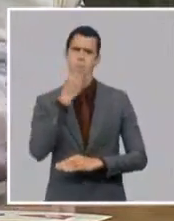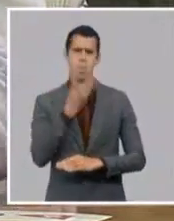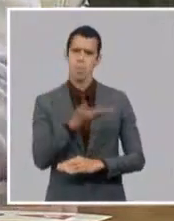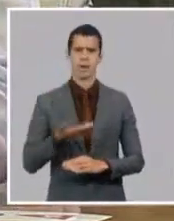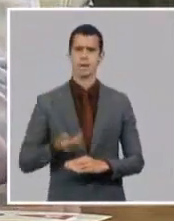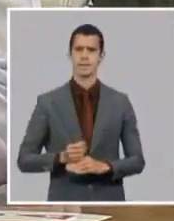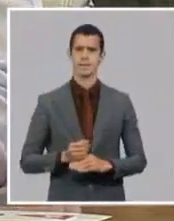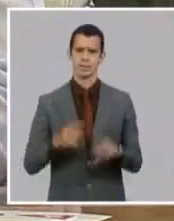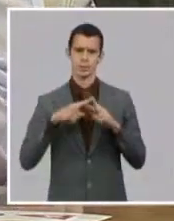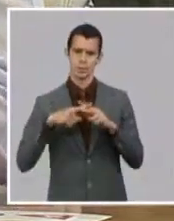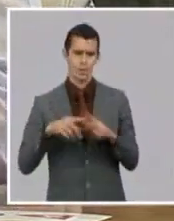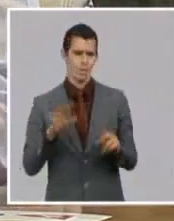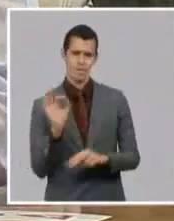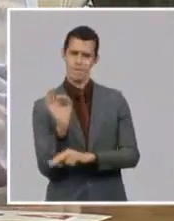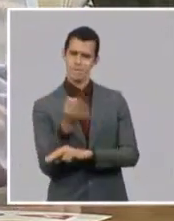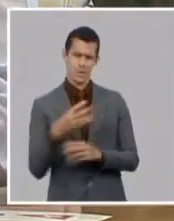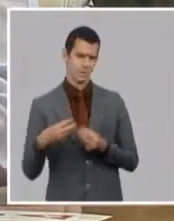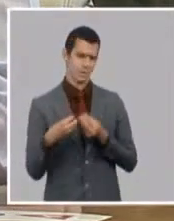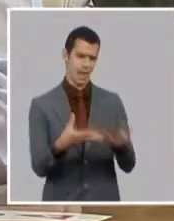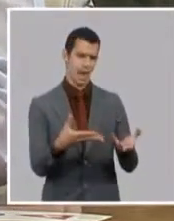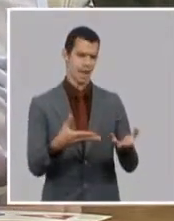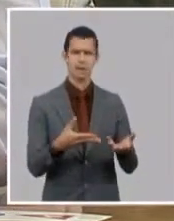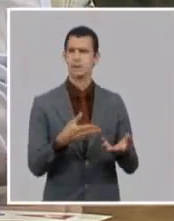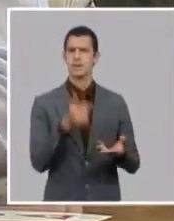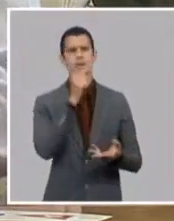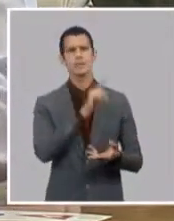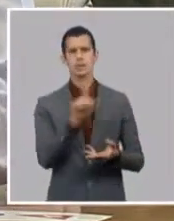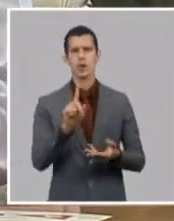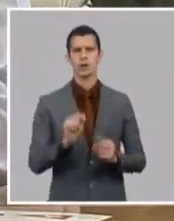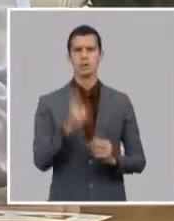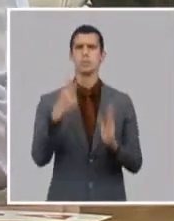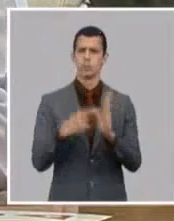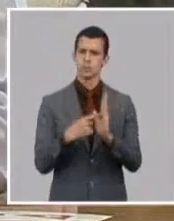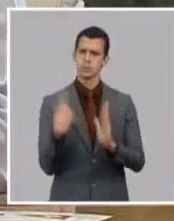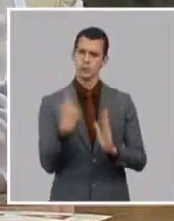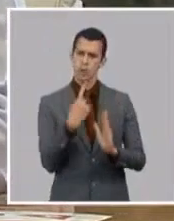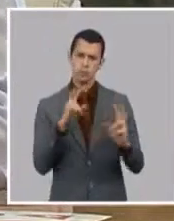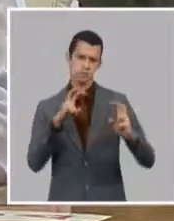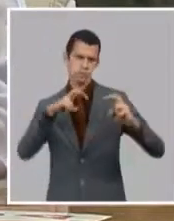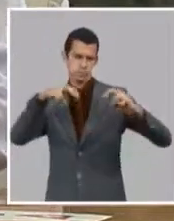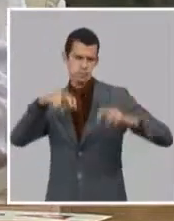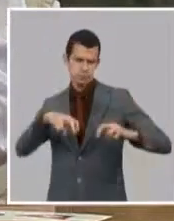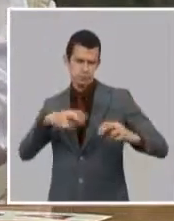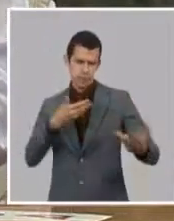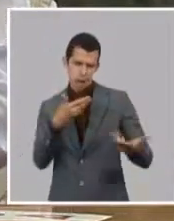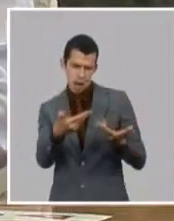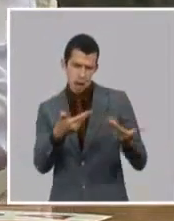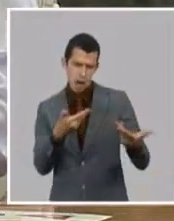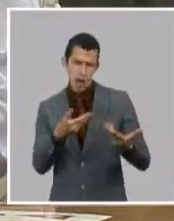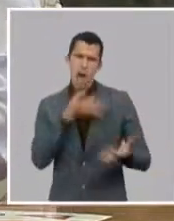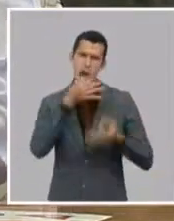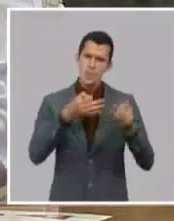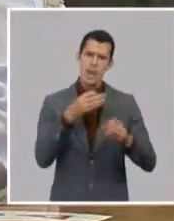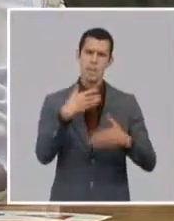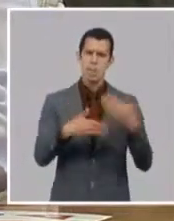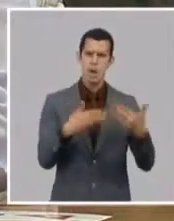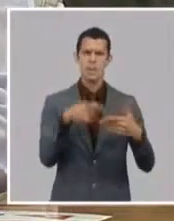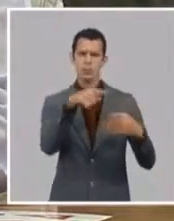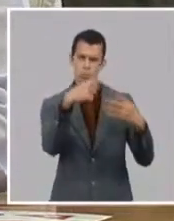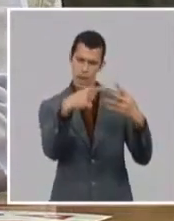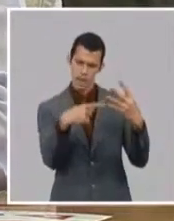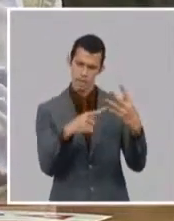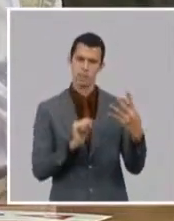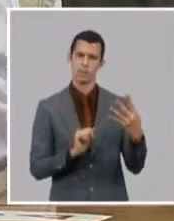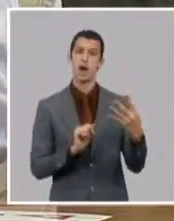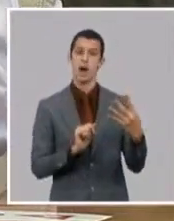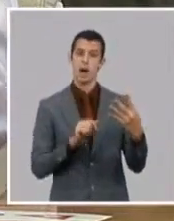esto. Y también hay que decir que hay personas que tienen los problemas por su manera de asumir la vida. Porque aquí hay personas que han sido